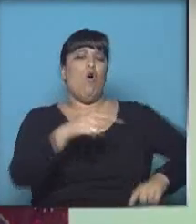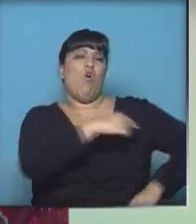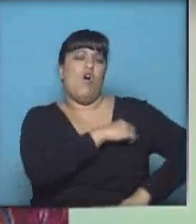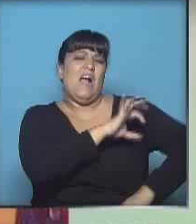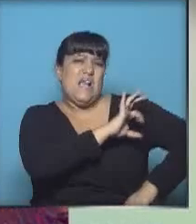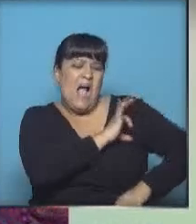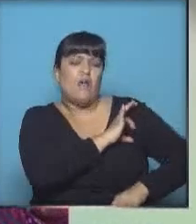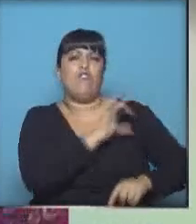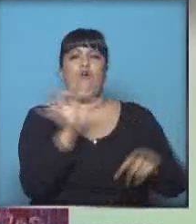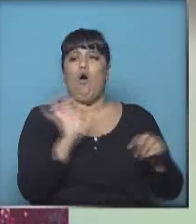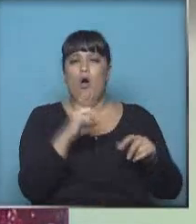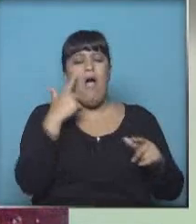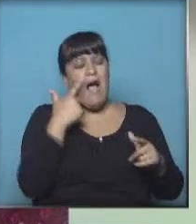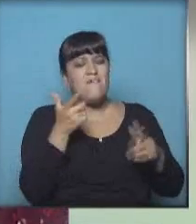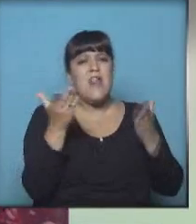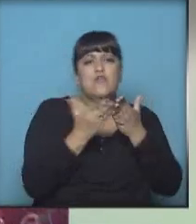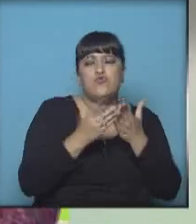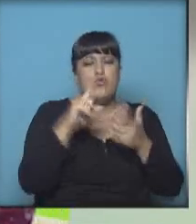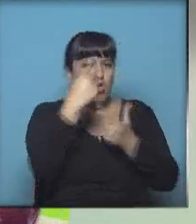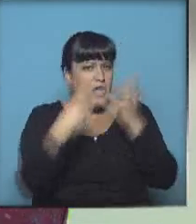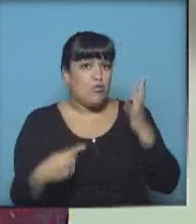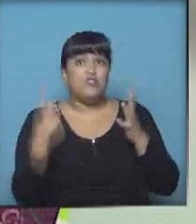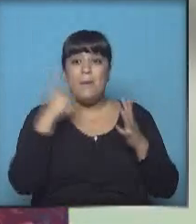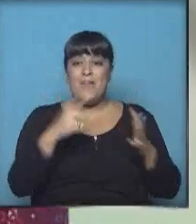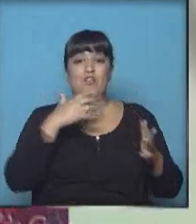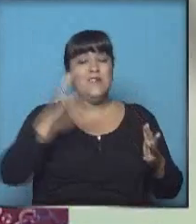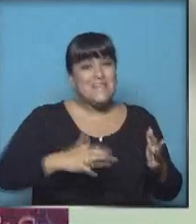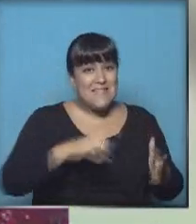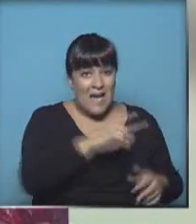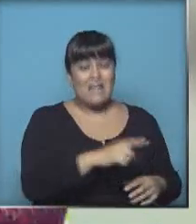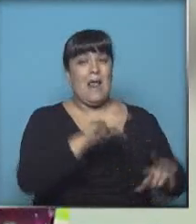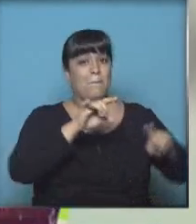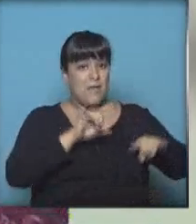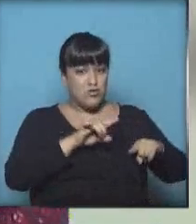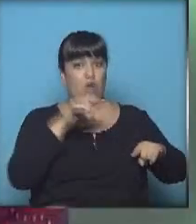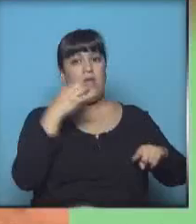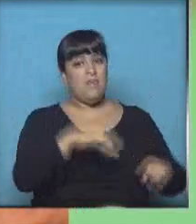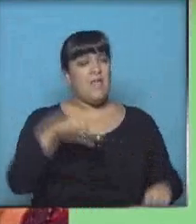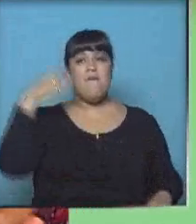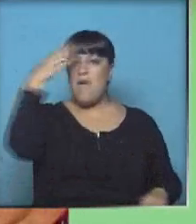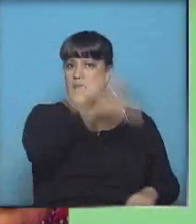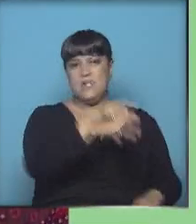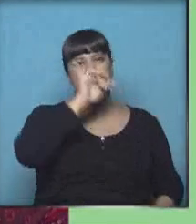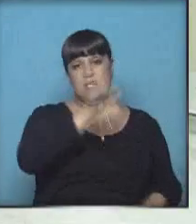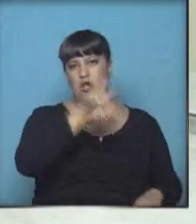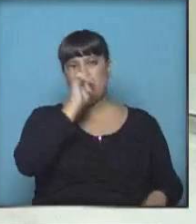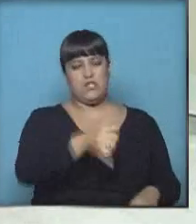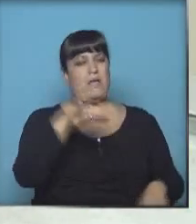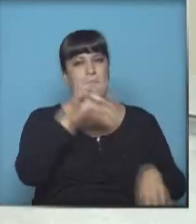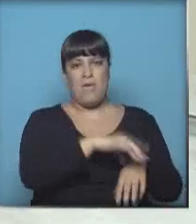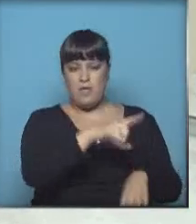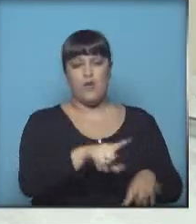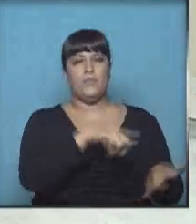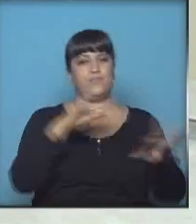inflamado, es decir, se van a evaluar otras cosas, pero el sangrado por pezón implica inmediatez en la consulta. Muy bien, Teresa,